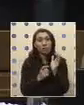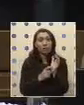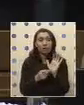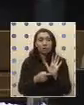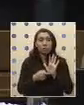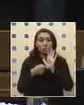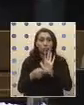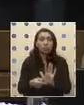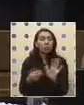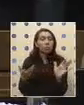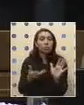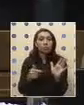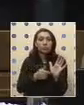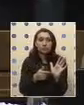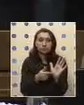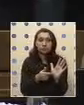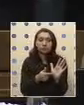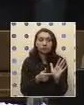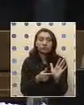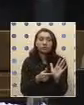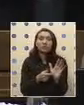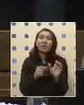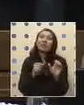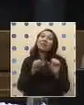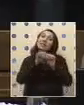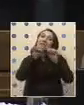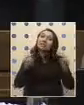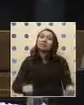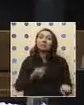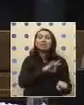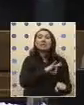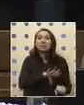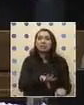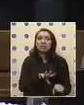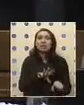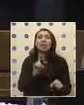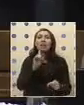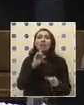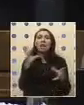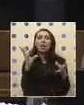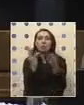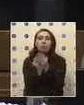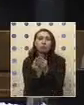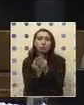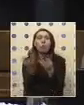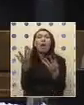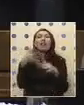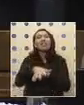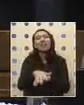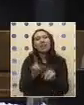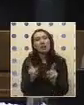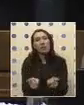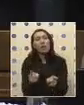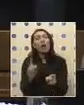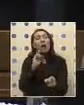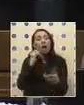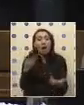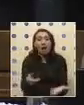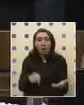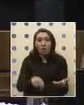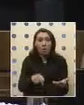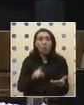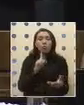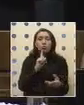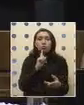plantea es que el sistema chileno es un sistema integrado, es un sistema que hasta hoy